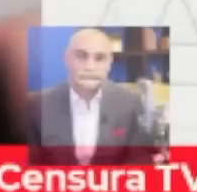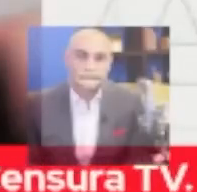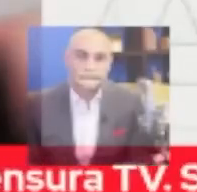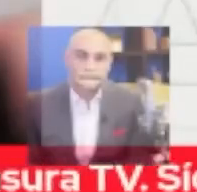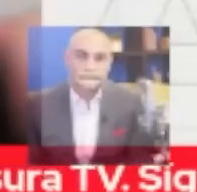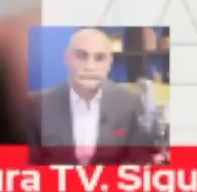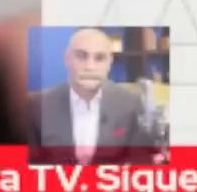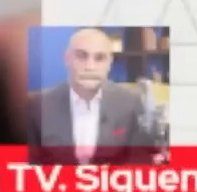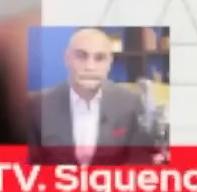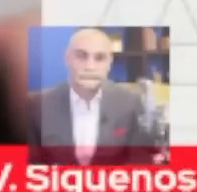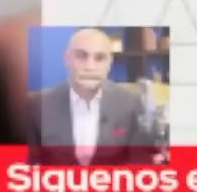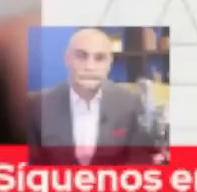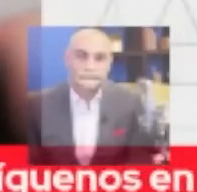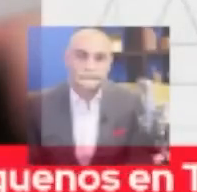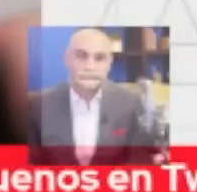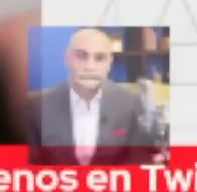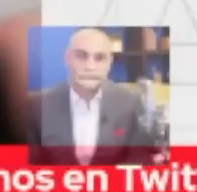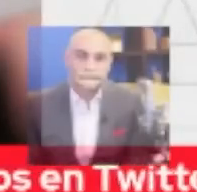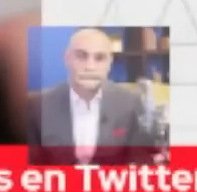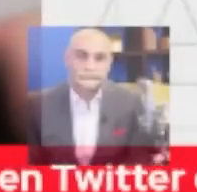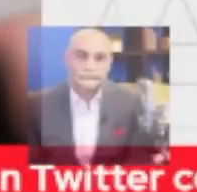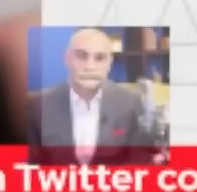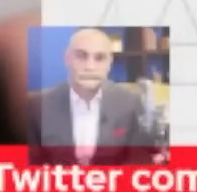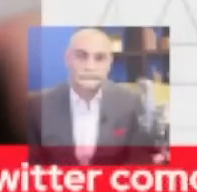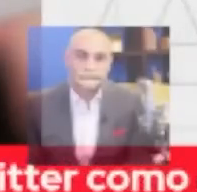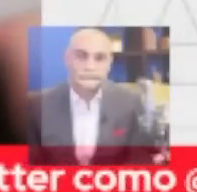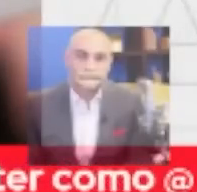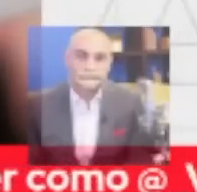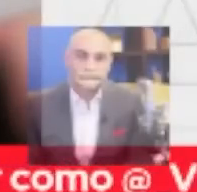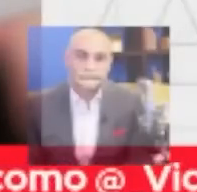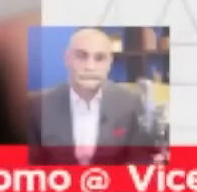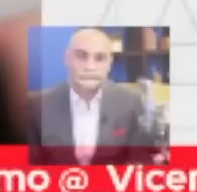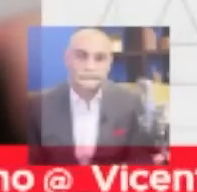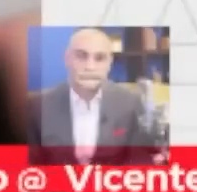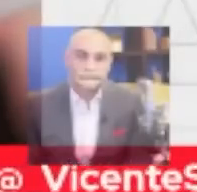le están dando y dando durísimo